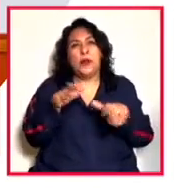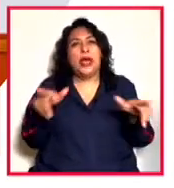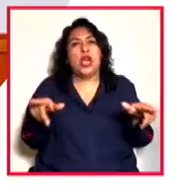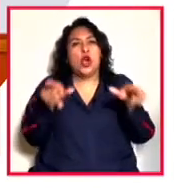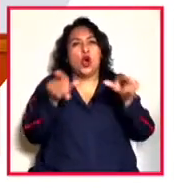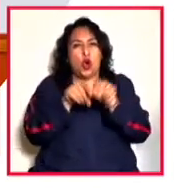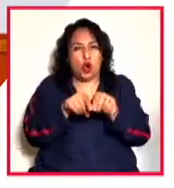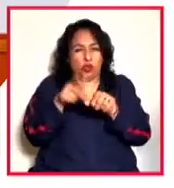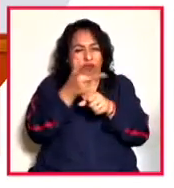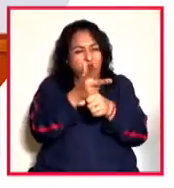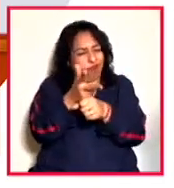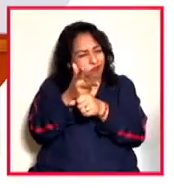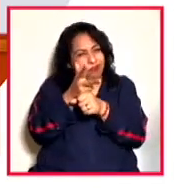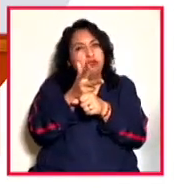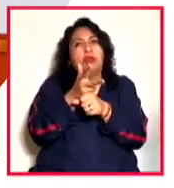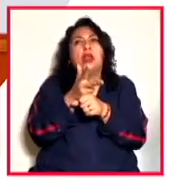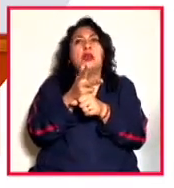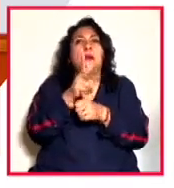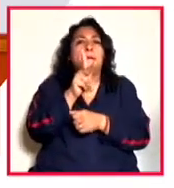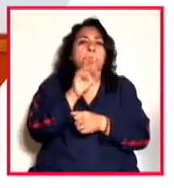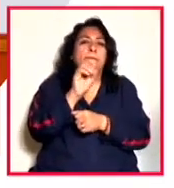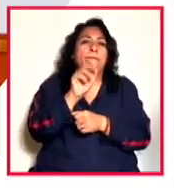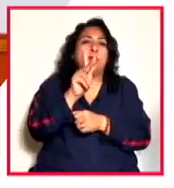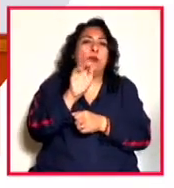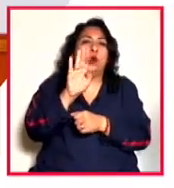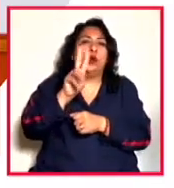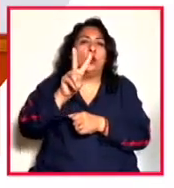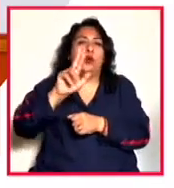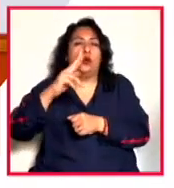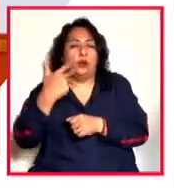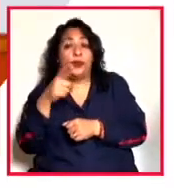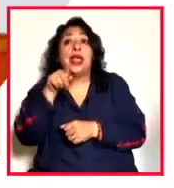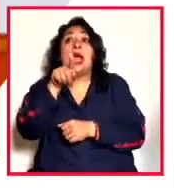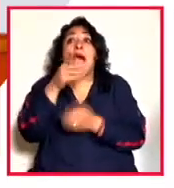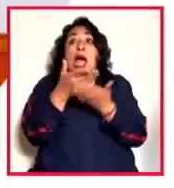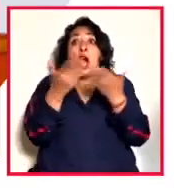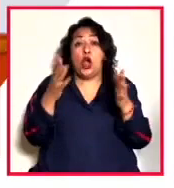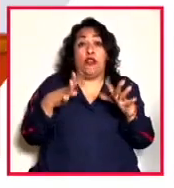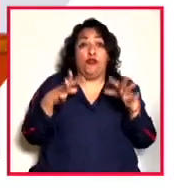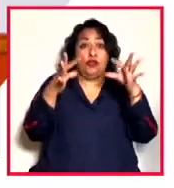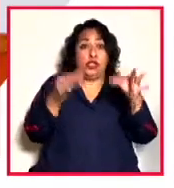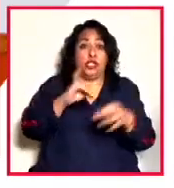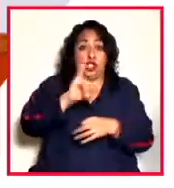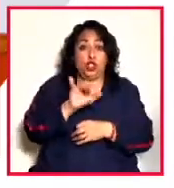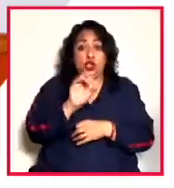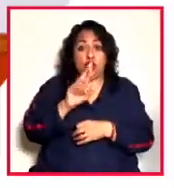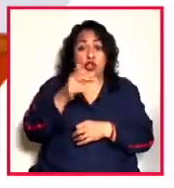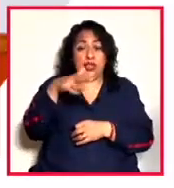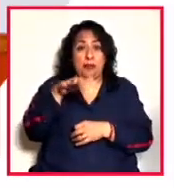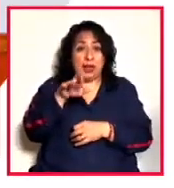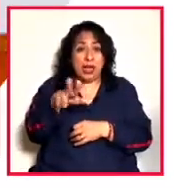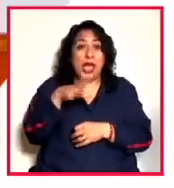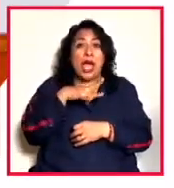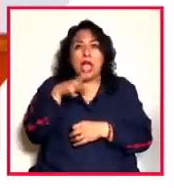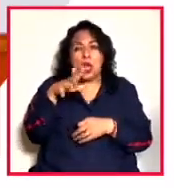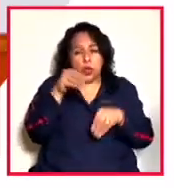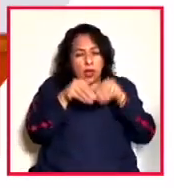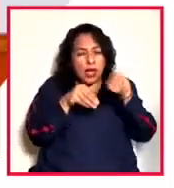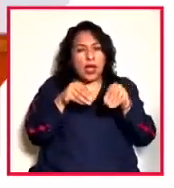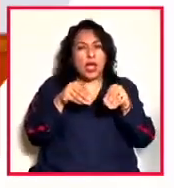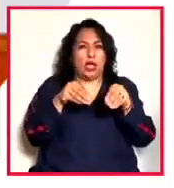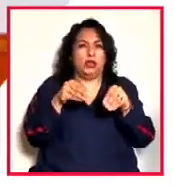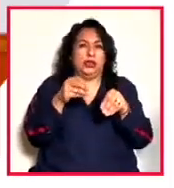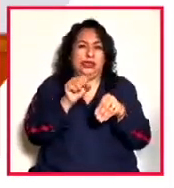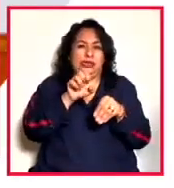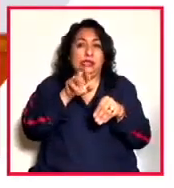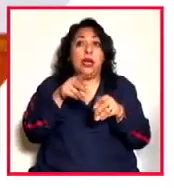de un cortometraje que habla sobre el Popol Vuh. Actualmente, la Fundación Jorge Marín tiene la muestra La Reconstrucción del Ser, que comenzó en